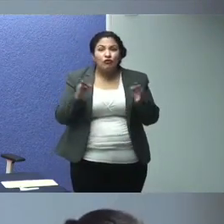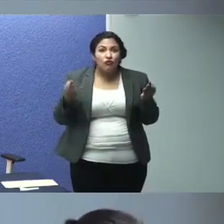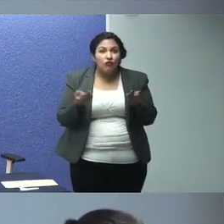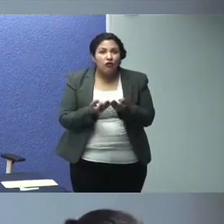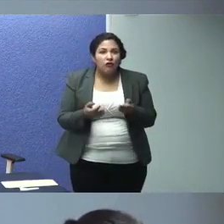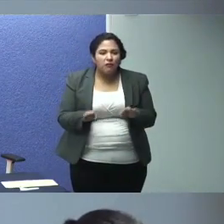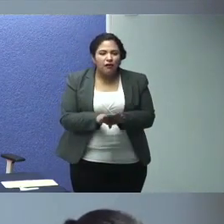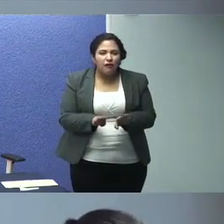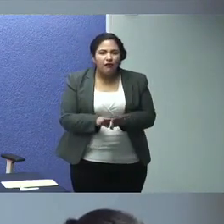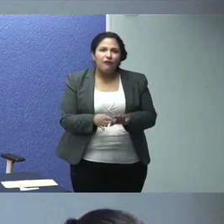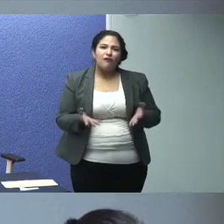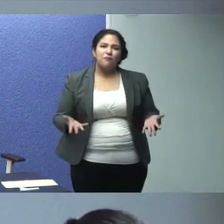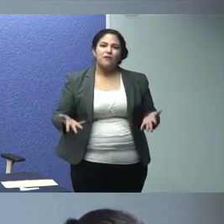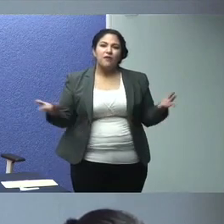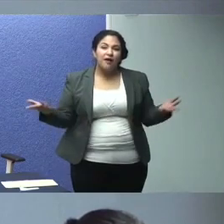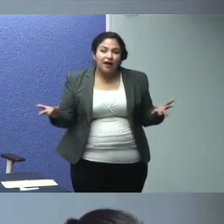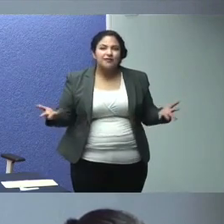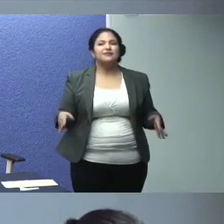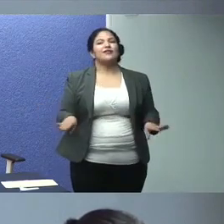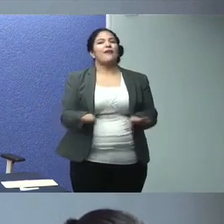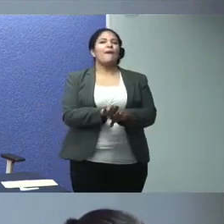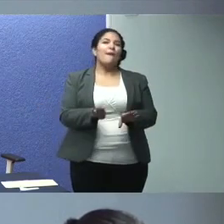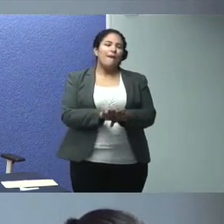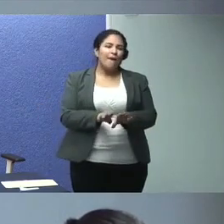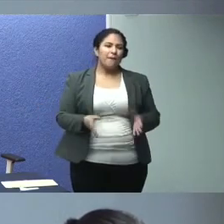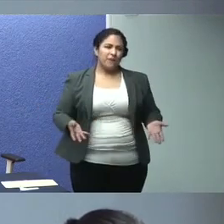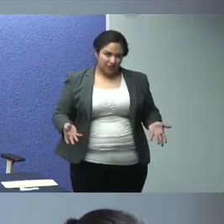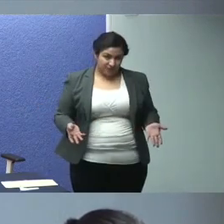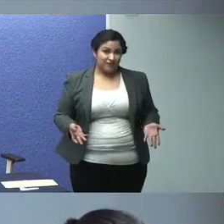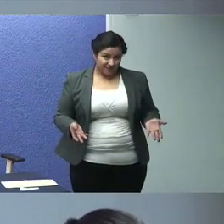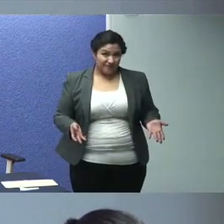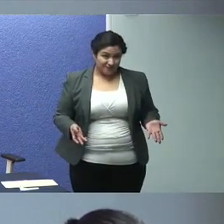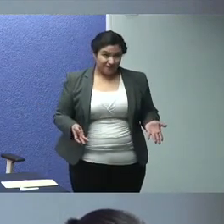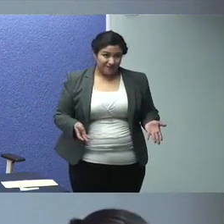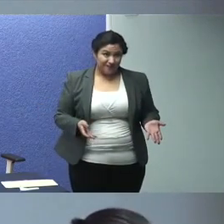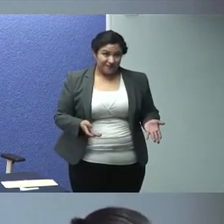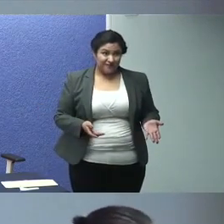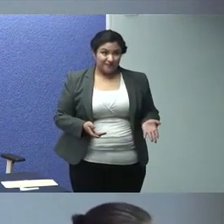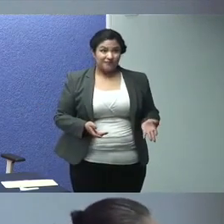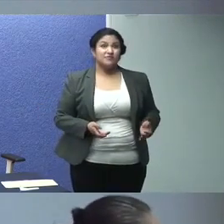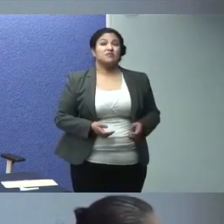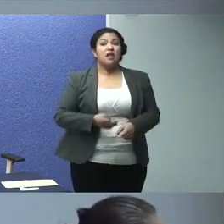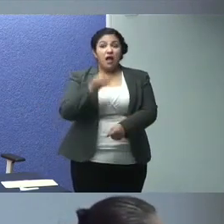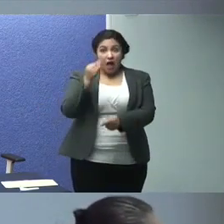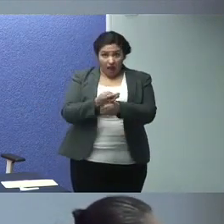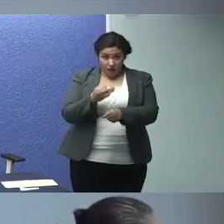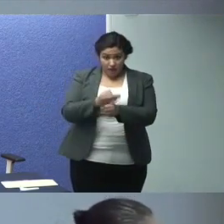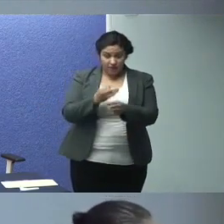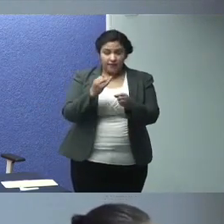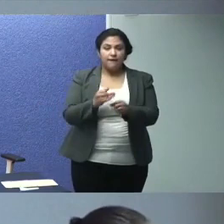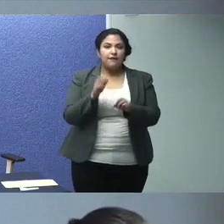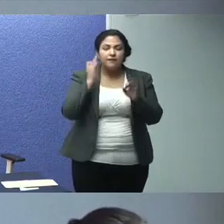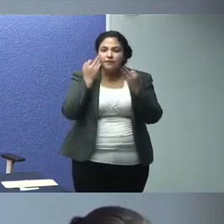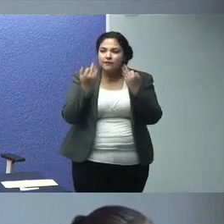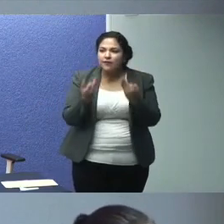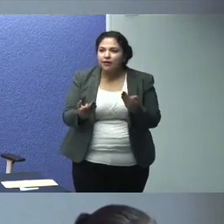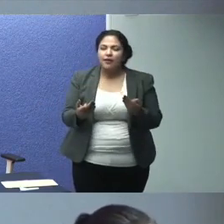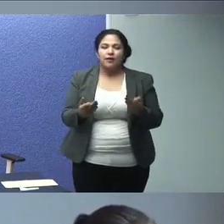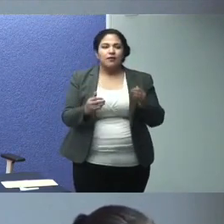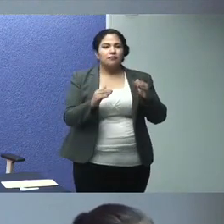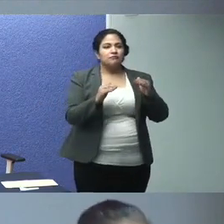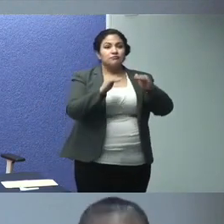no se mueve. Y una estructura económica que está arrojando desigualdad, no solo en el ámbito de